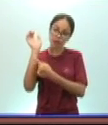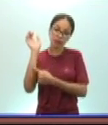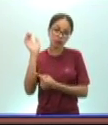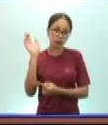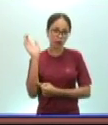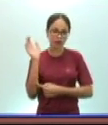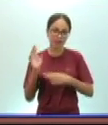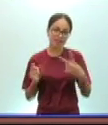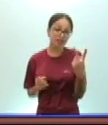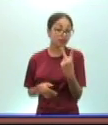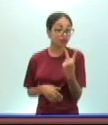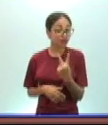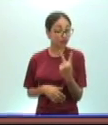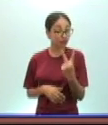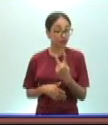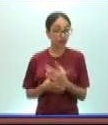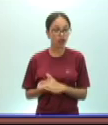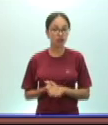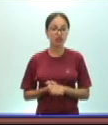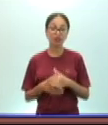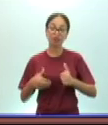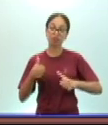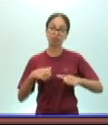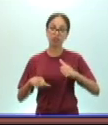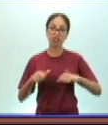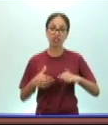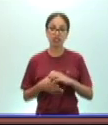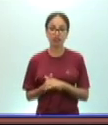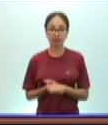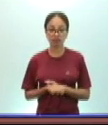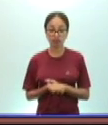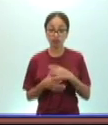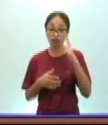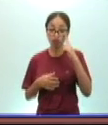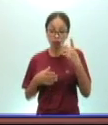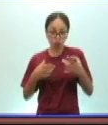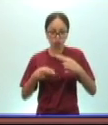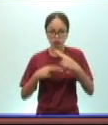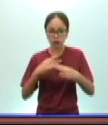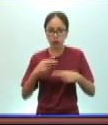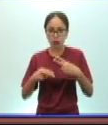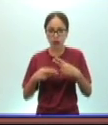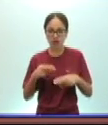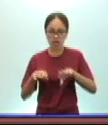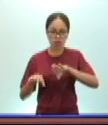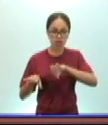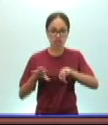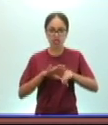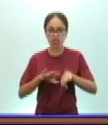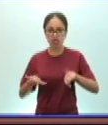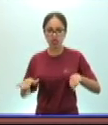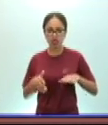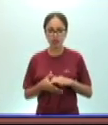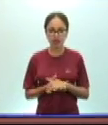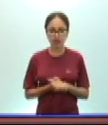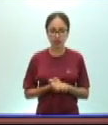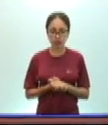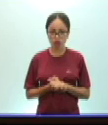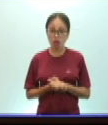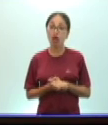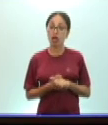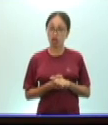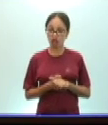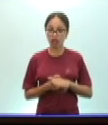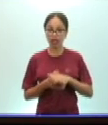los componentes de las mezclas. Ahora bien, ¿cómo proceder para realizar la operación de filtración? Bueno, vamos a